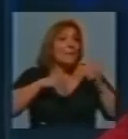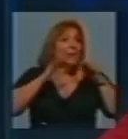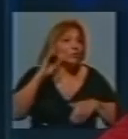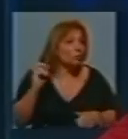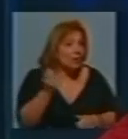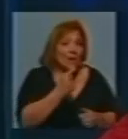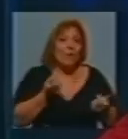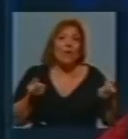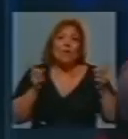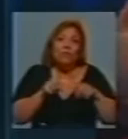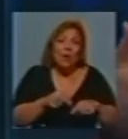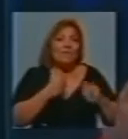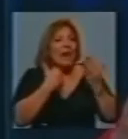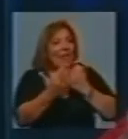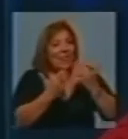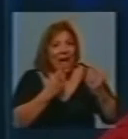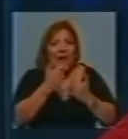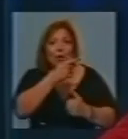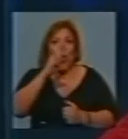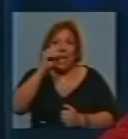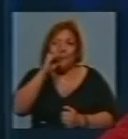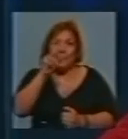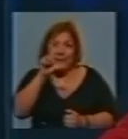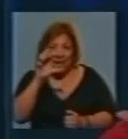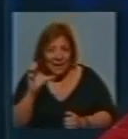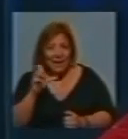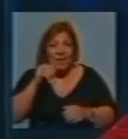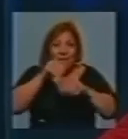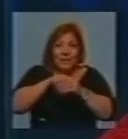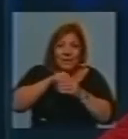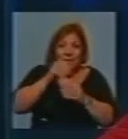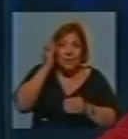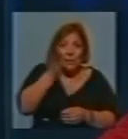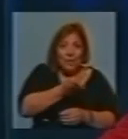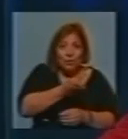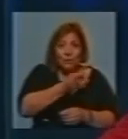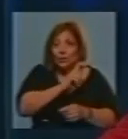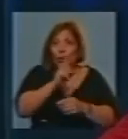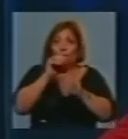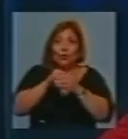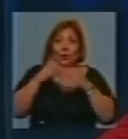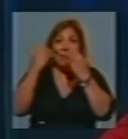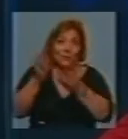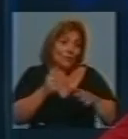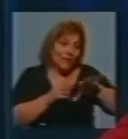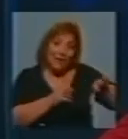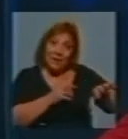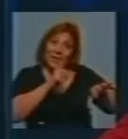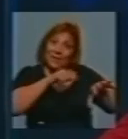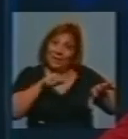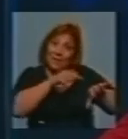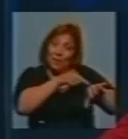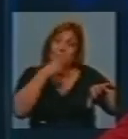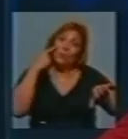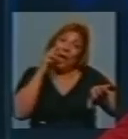volver al diálogo con Capriles y ese 50% de ciudadanos que no votó por él, ¿verdad? Pero también en lo económico yo creo que va a seguir